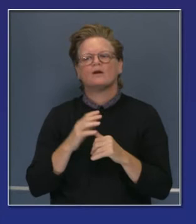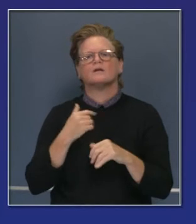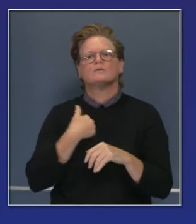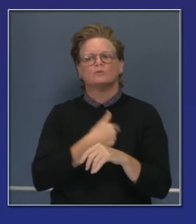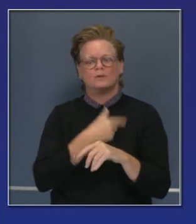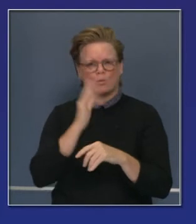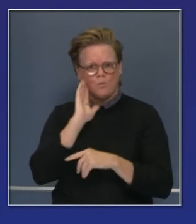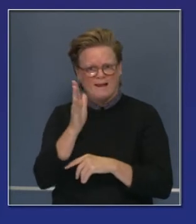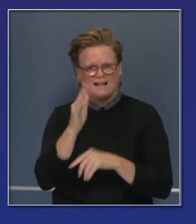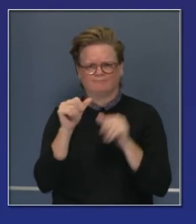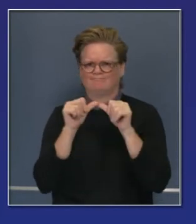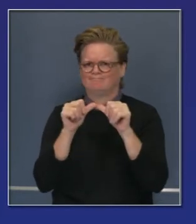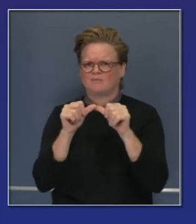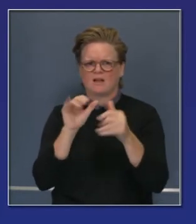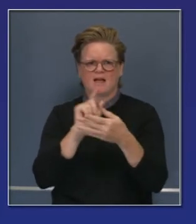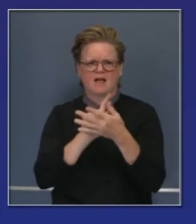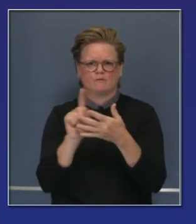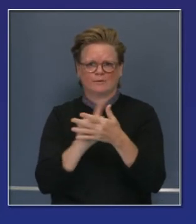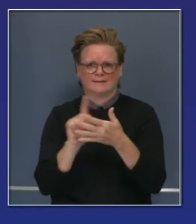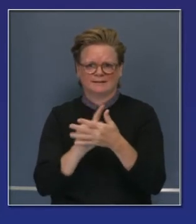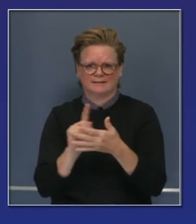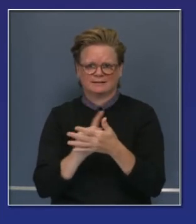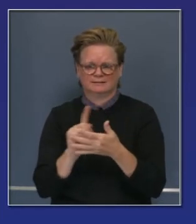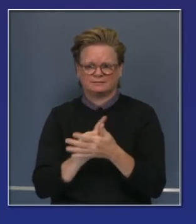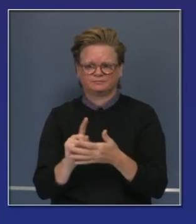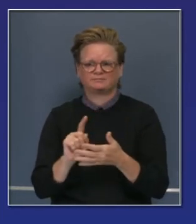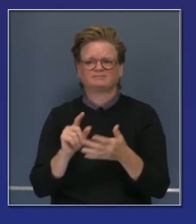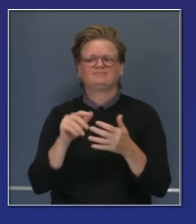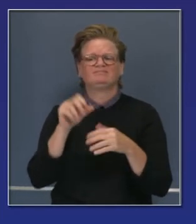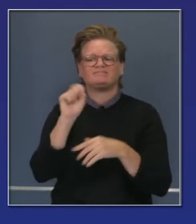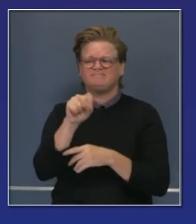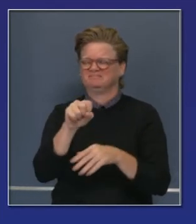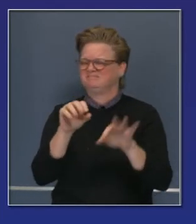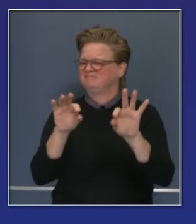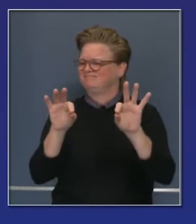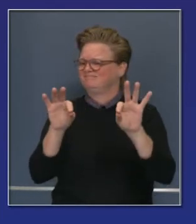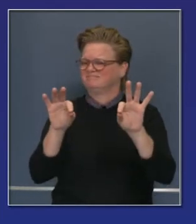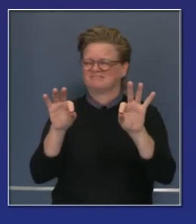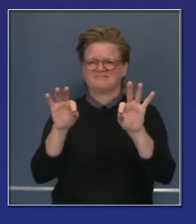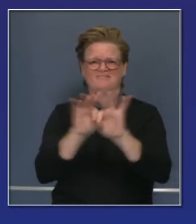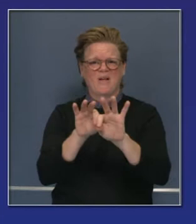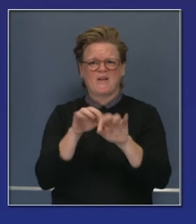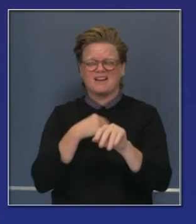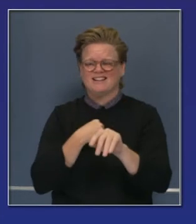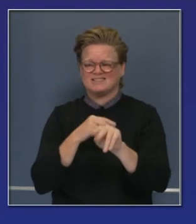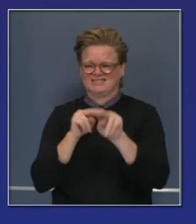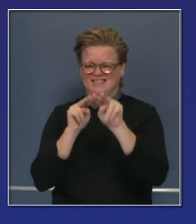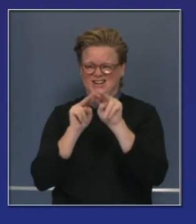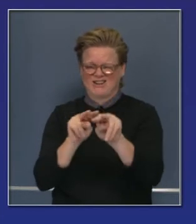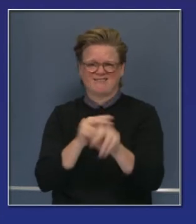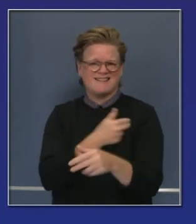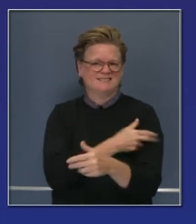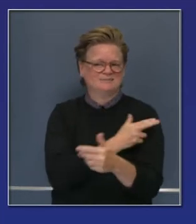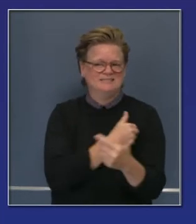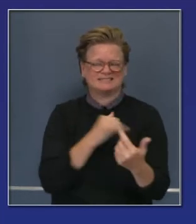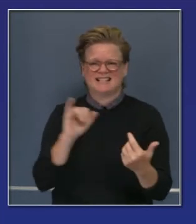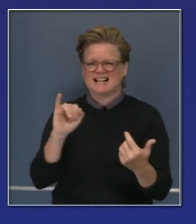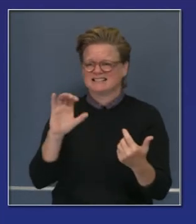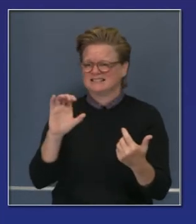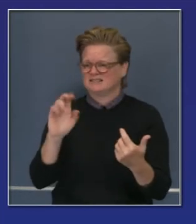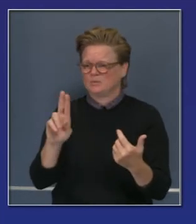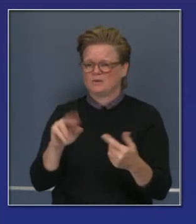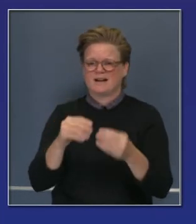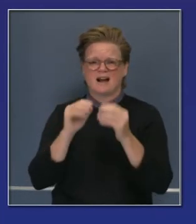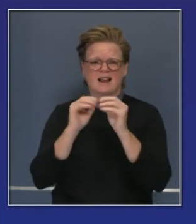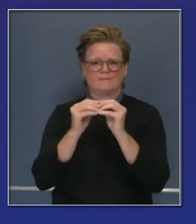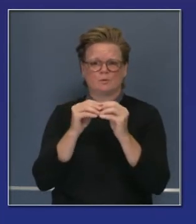emergencia. Incluyen también cosas como hospitalizaciones. Les mostramos ahora esta transparencia